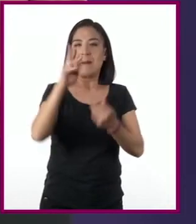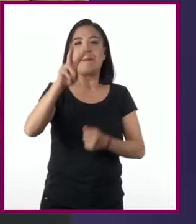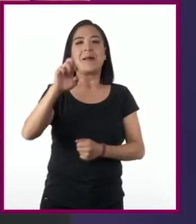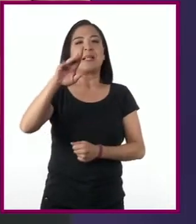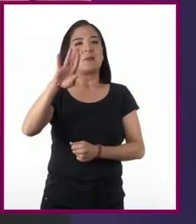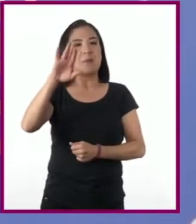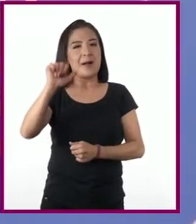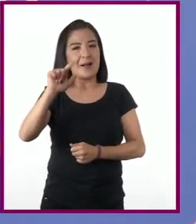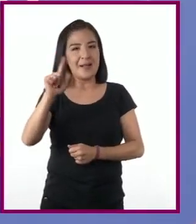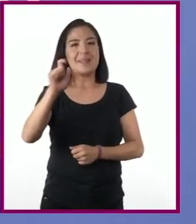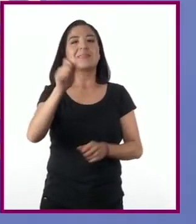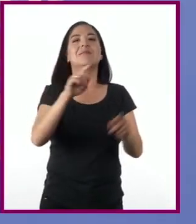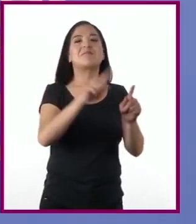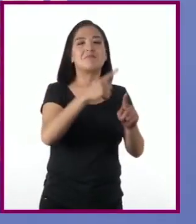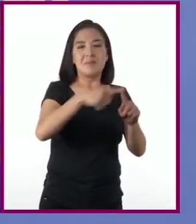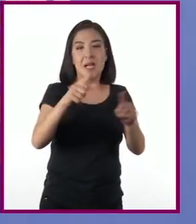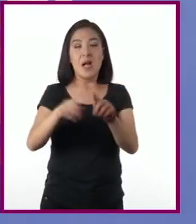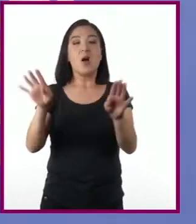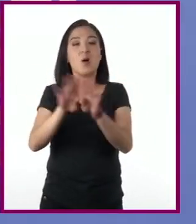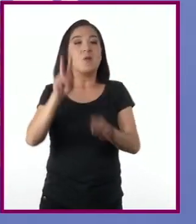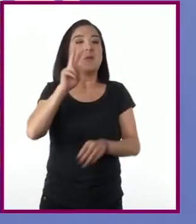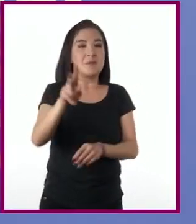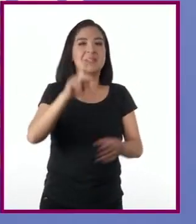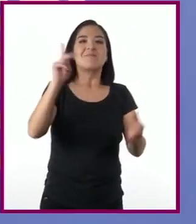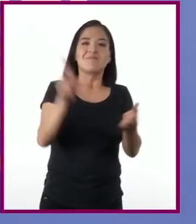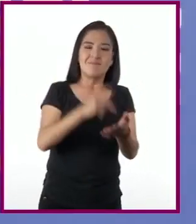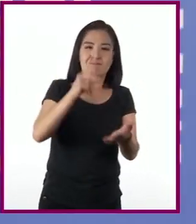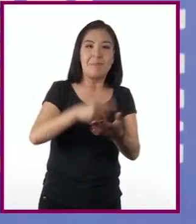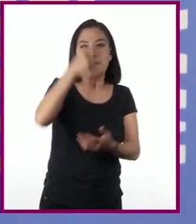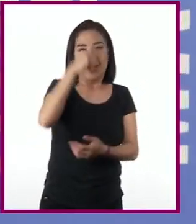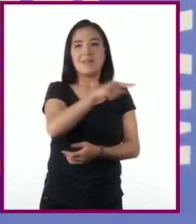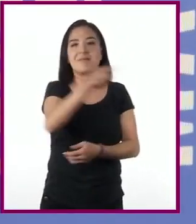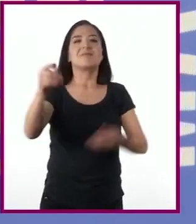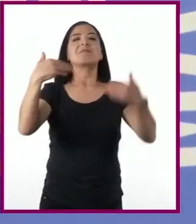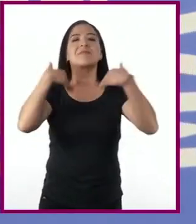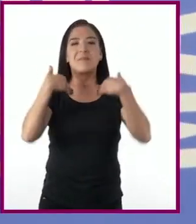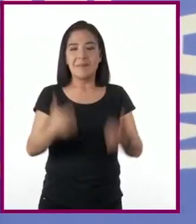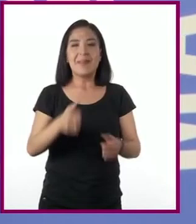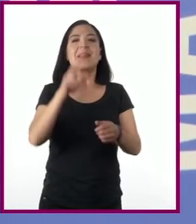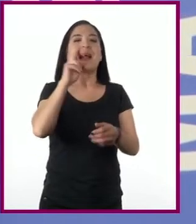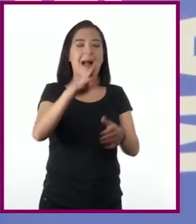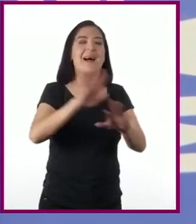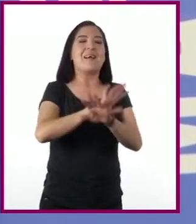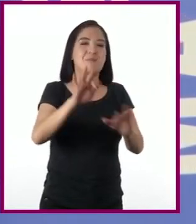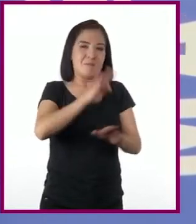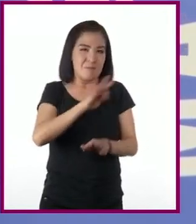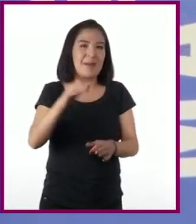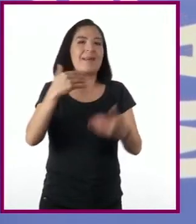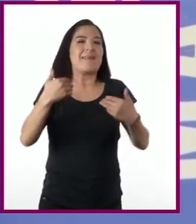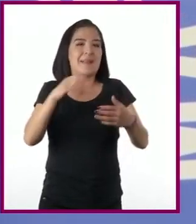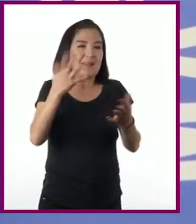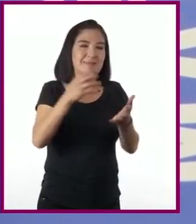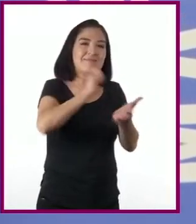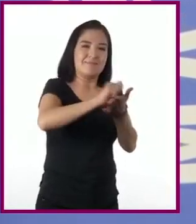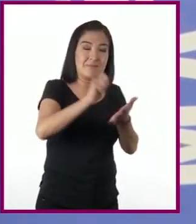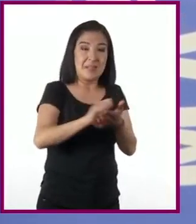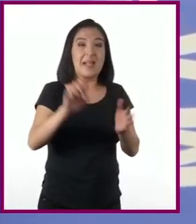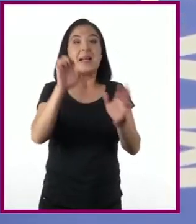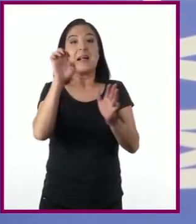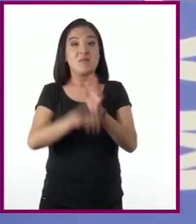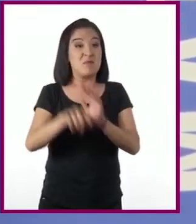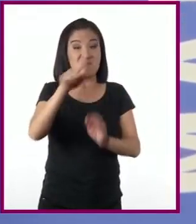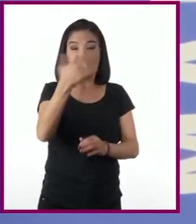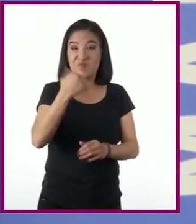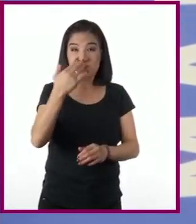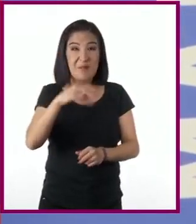predicado. Esto lo repetimos para que todos lo comprendan y lo tengan muy en cuenta. Si estos dos verbos no están